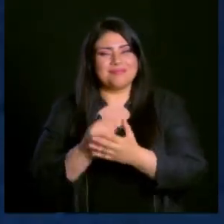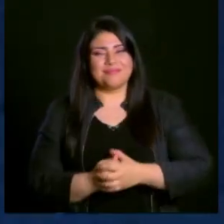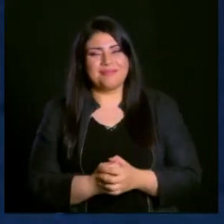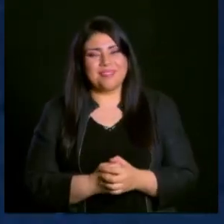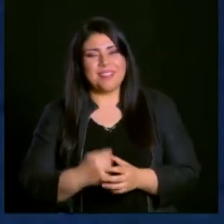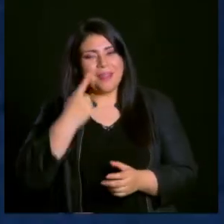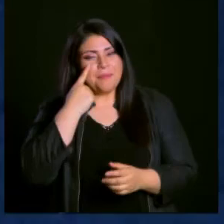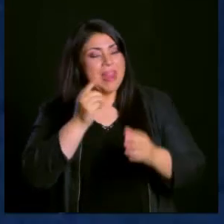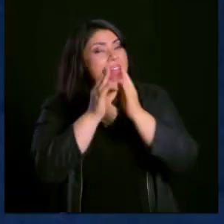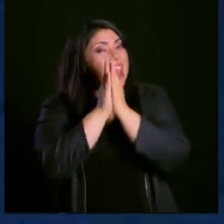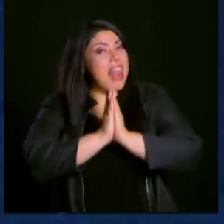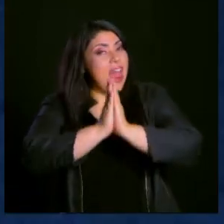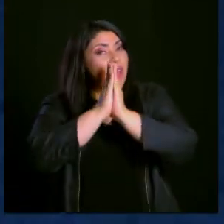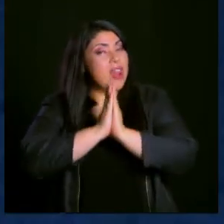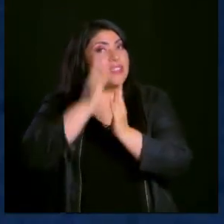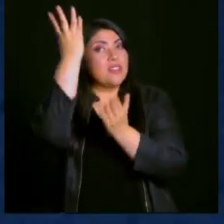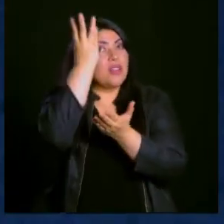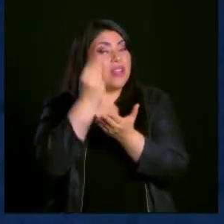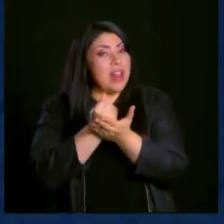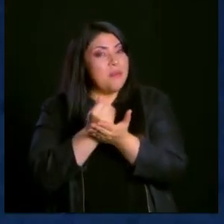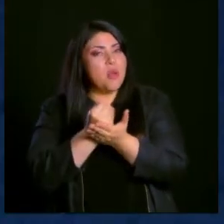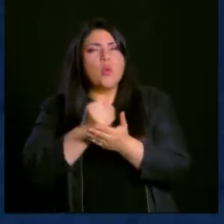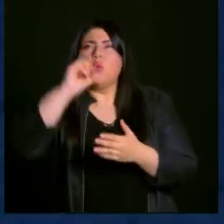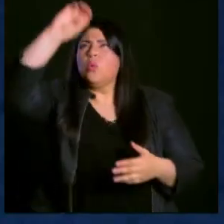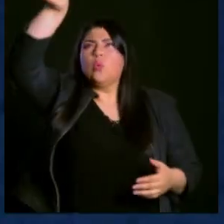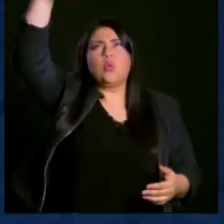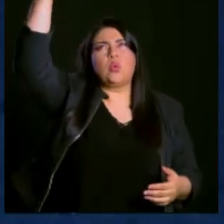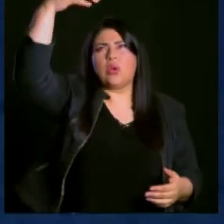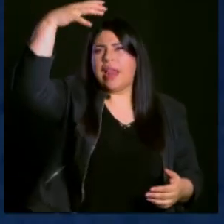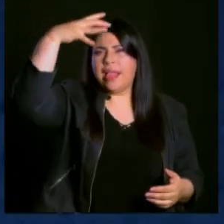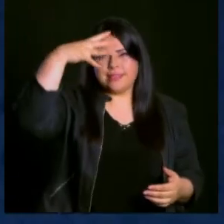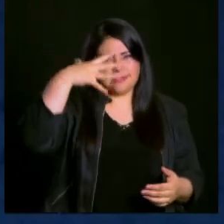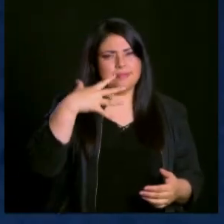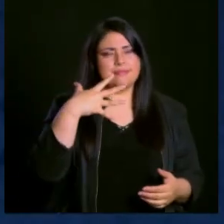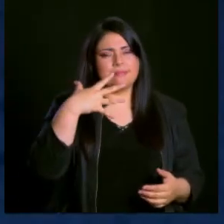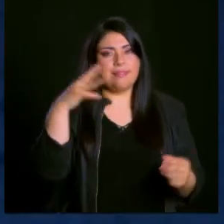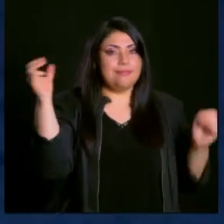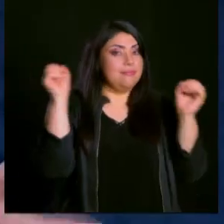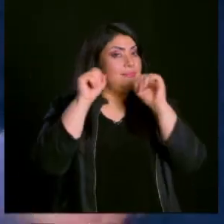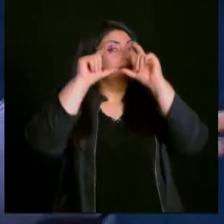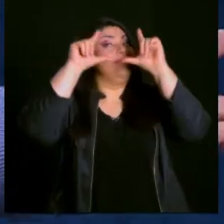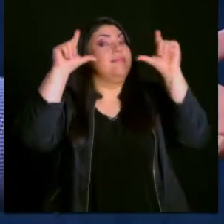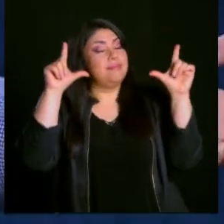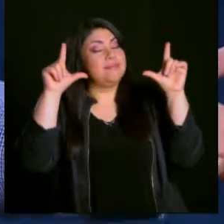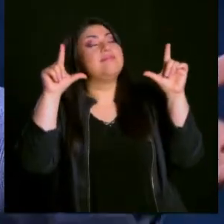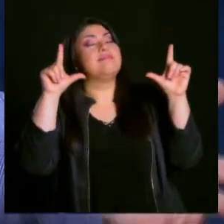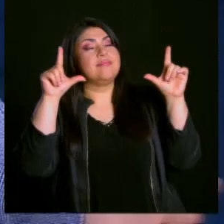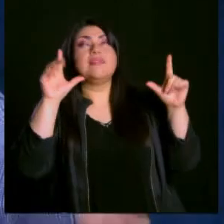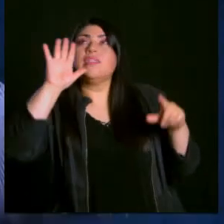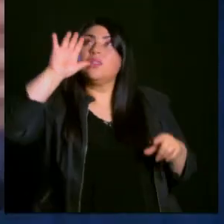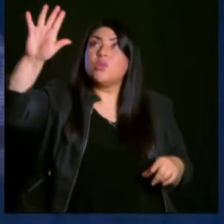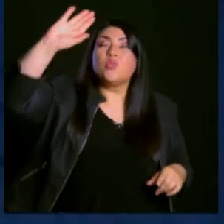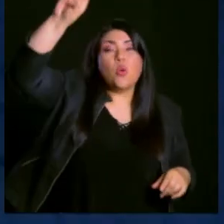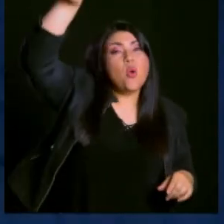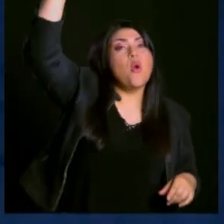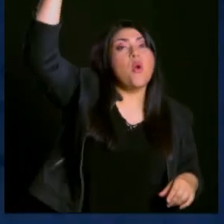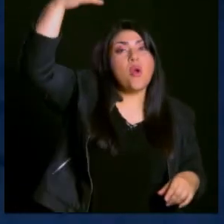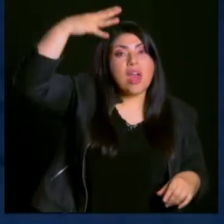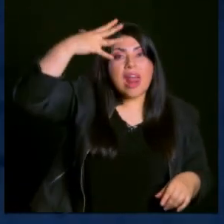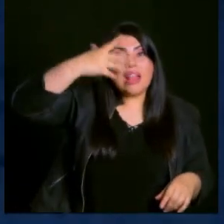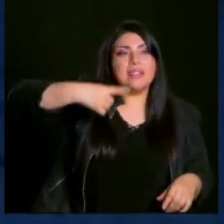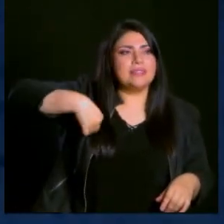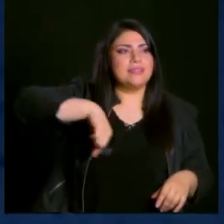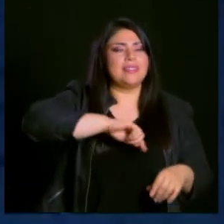la oración es en el espíritu son donde la gracia de Dios es impresionante como la gracia de Dios nos alcanza y podamos